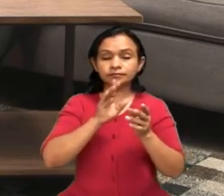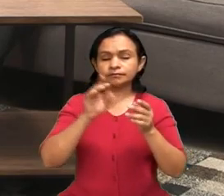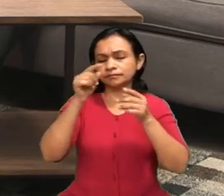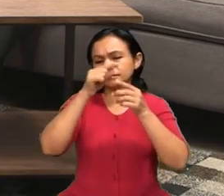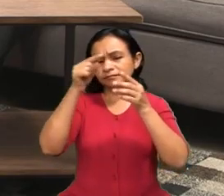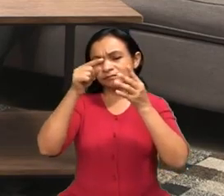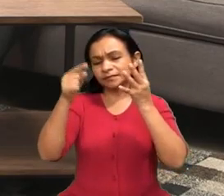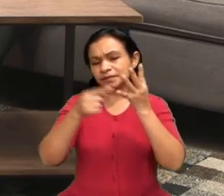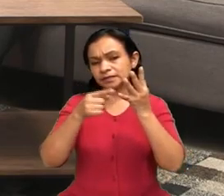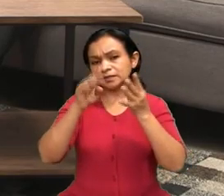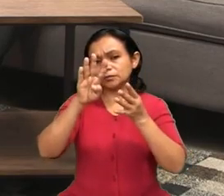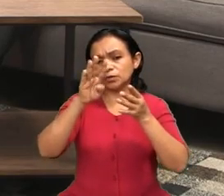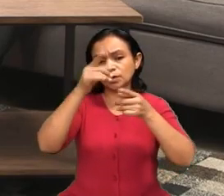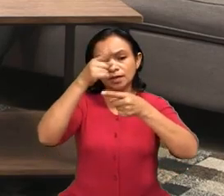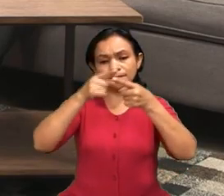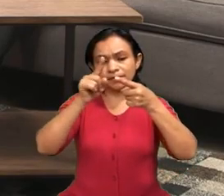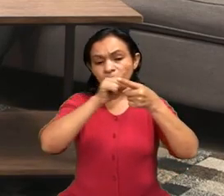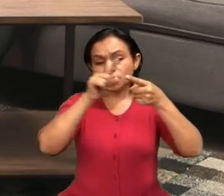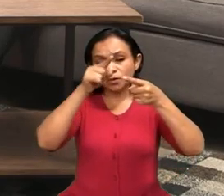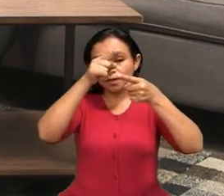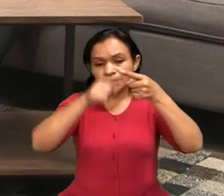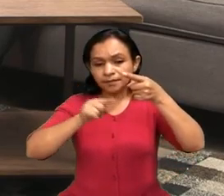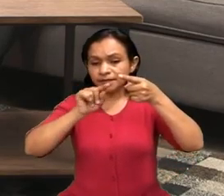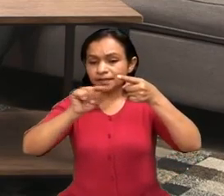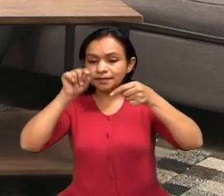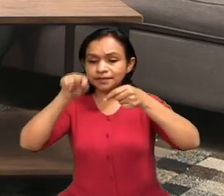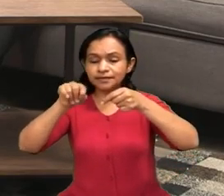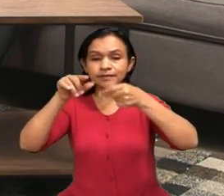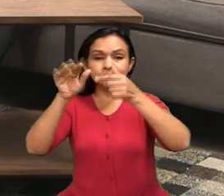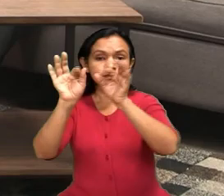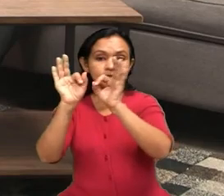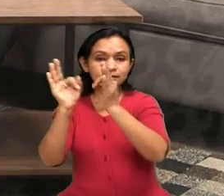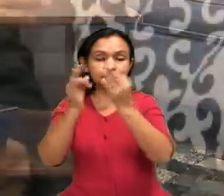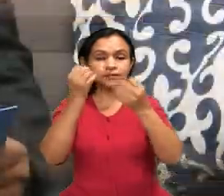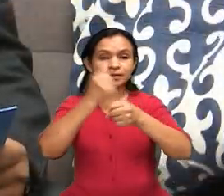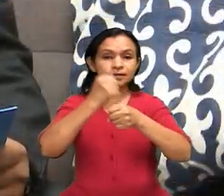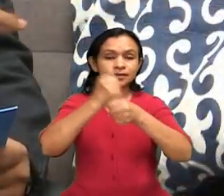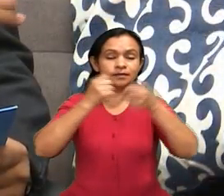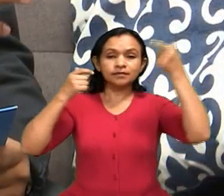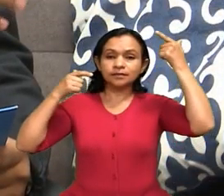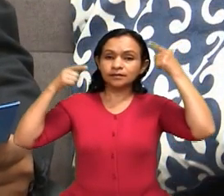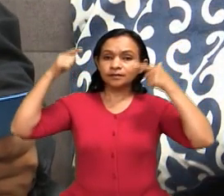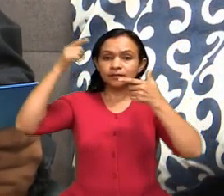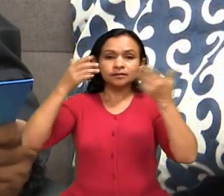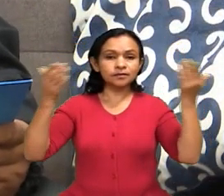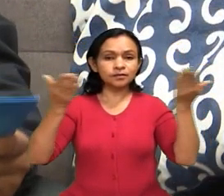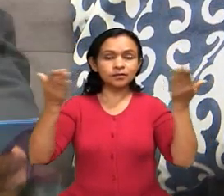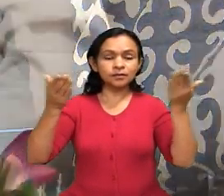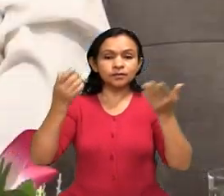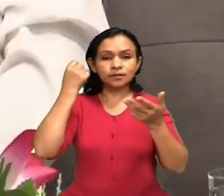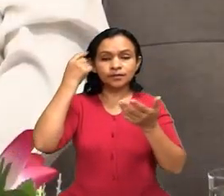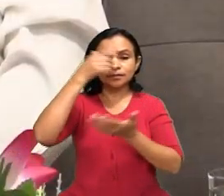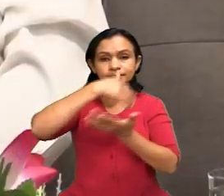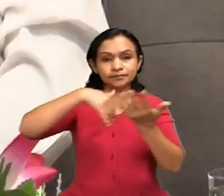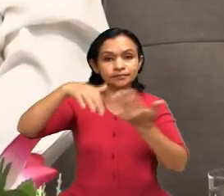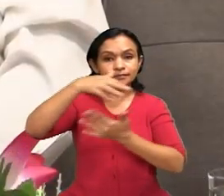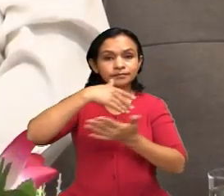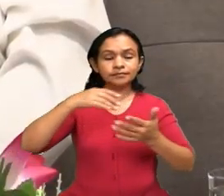de la población nicaragüense. Y en ese sentido le pregunto, Sandino y las cooperativas, ¿cómo podemos entender esa relación? Bueno, Sandino